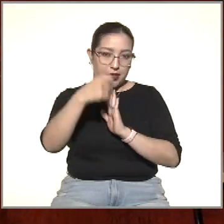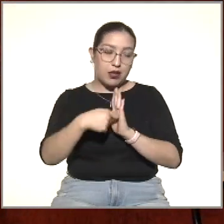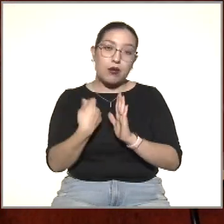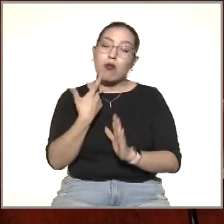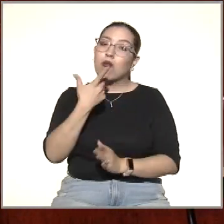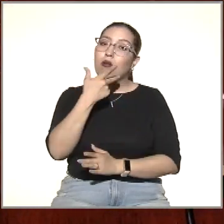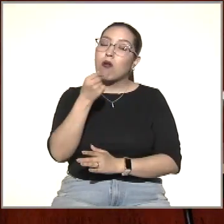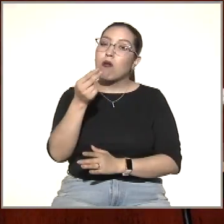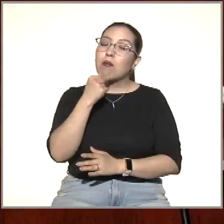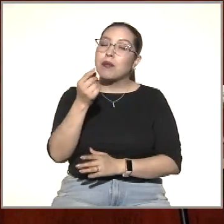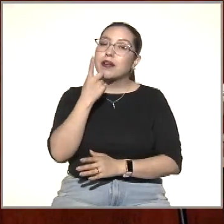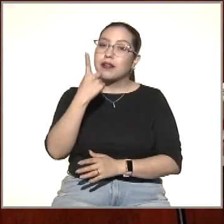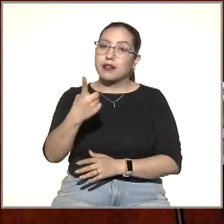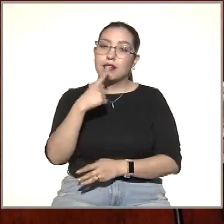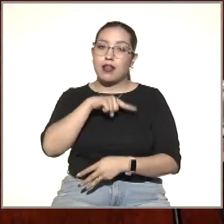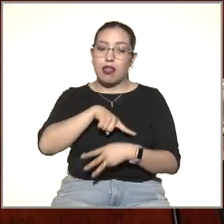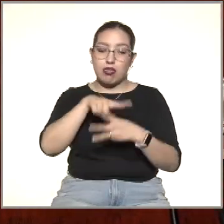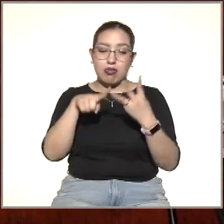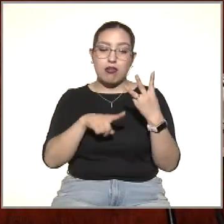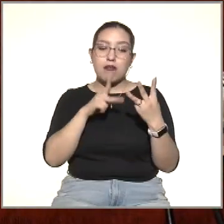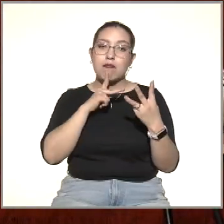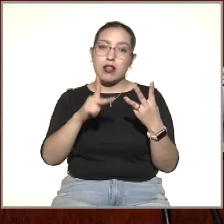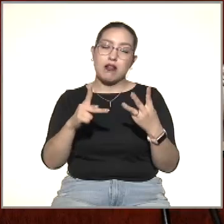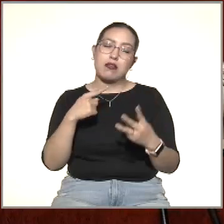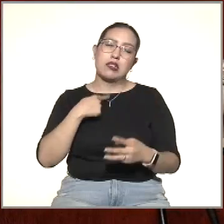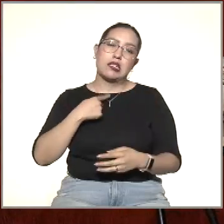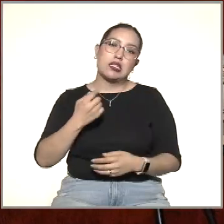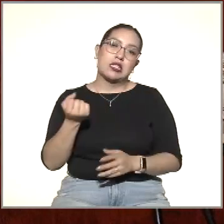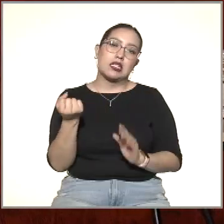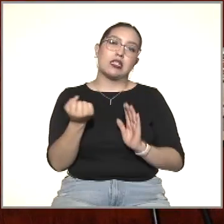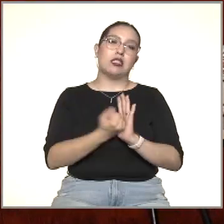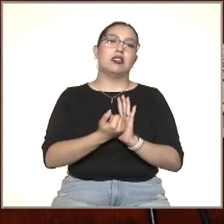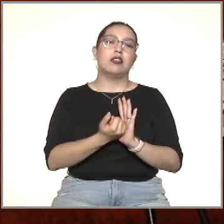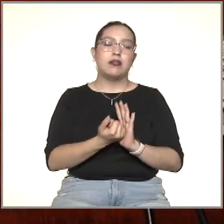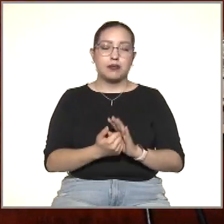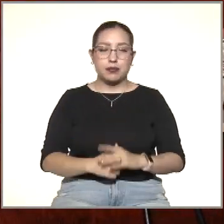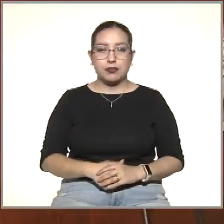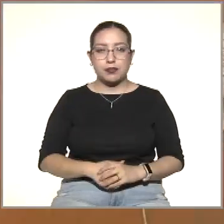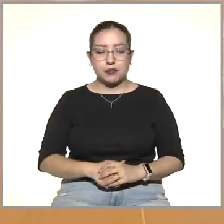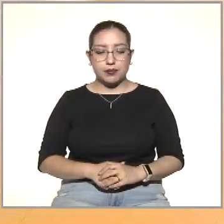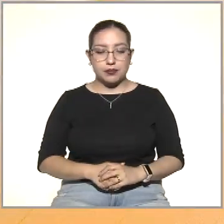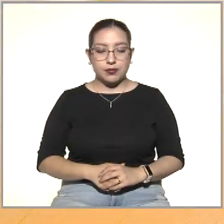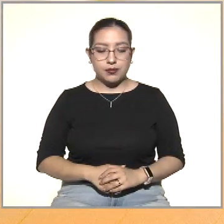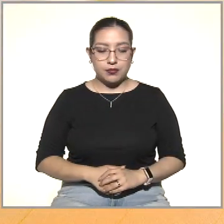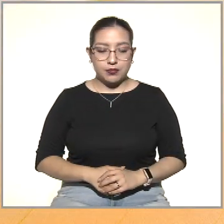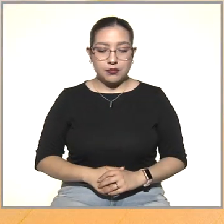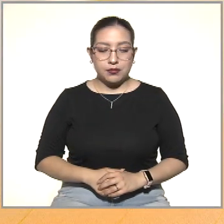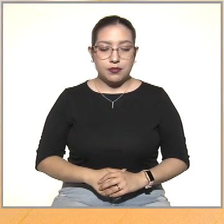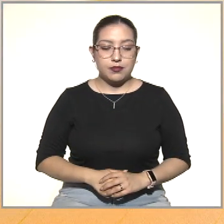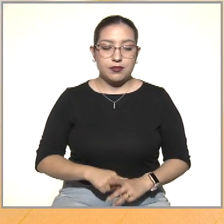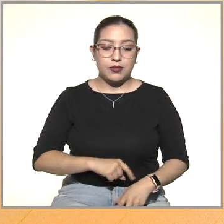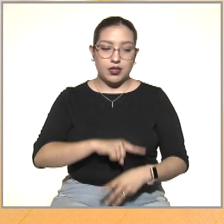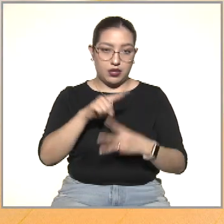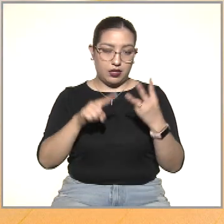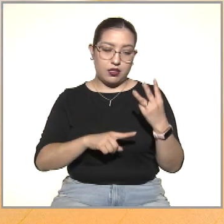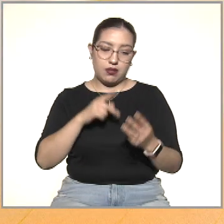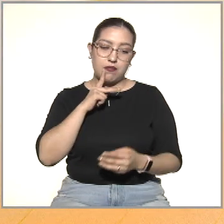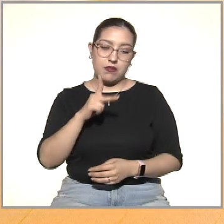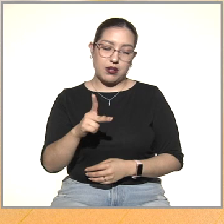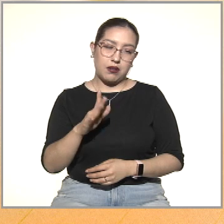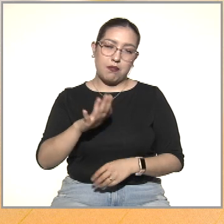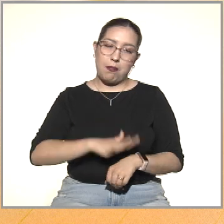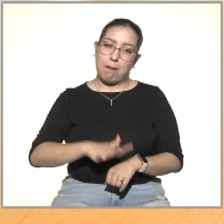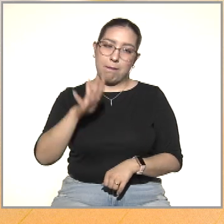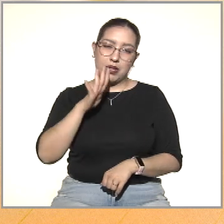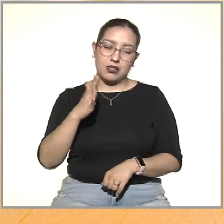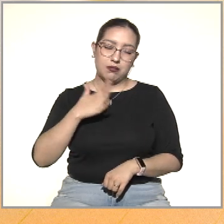que nos dice que 3 palabras lo marcaron. Vamos a ver cuáles son. Las 3 palabras que